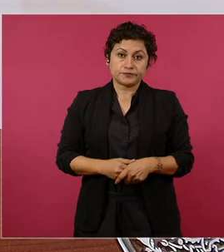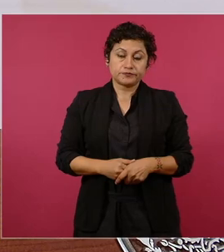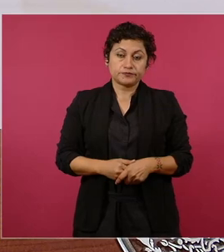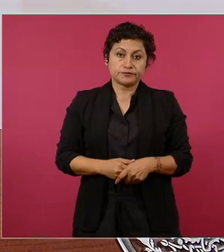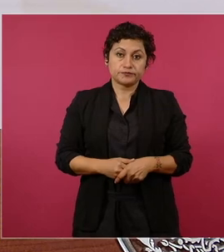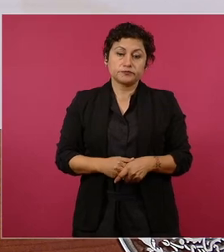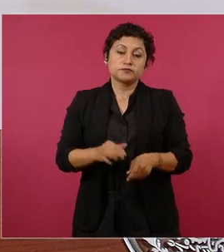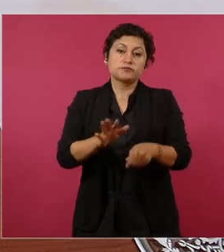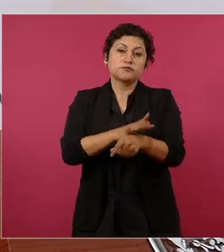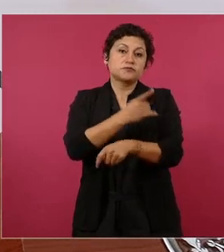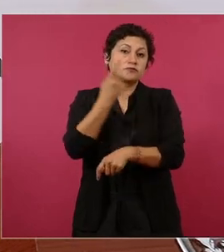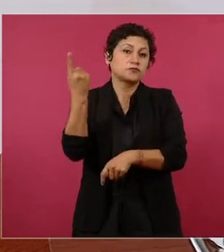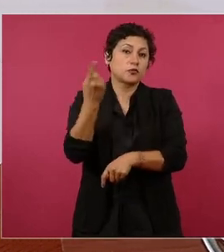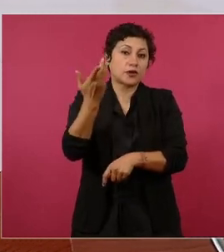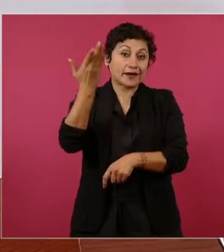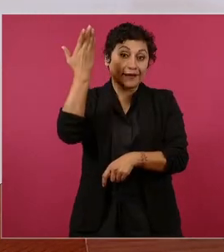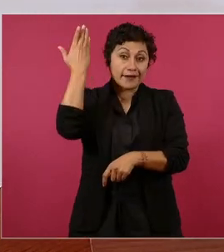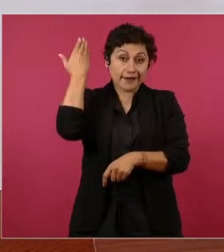el general Cárdenas